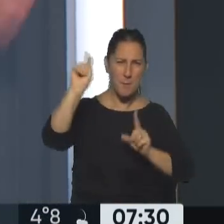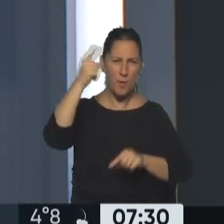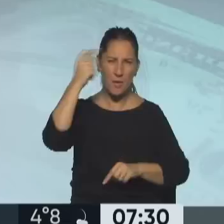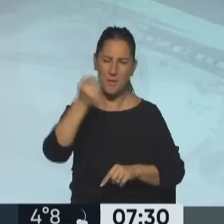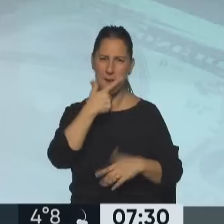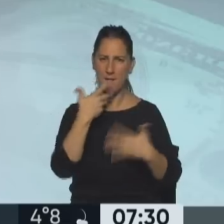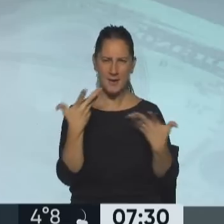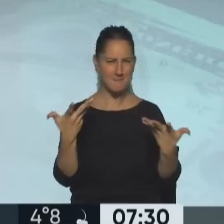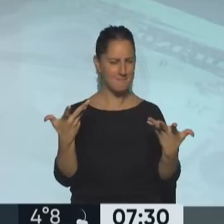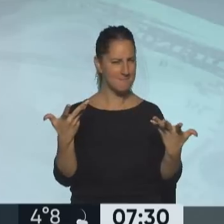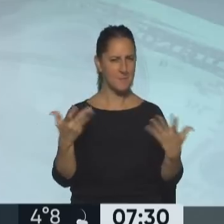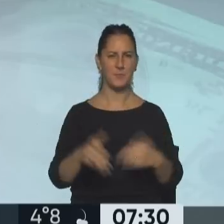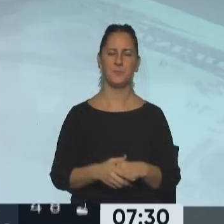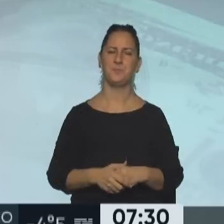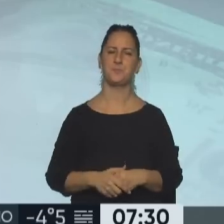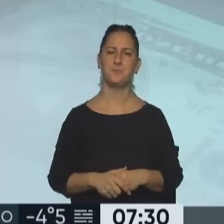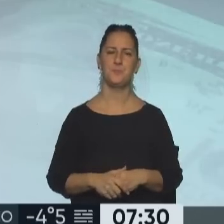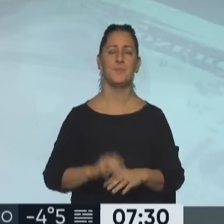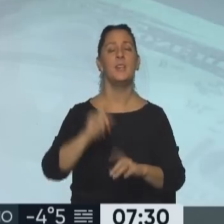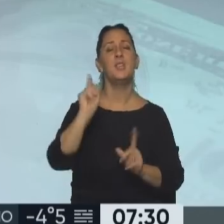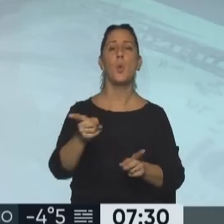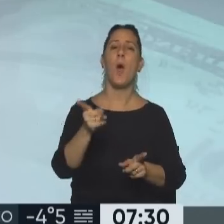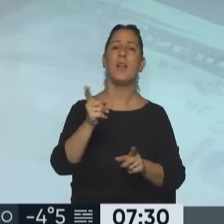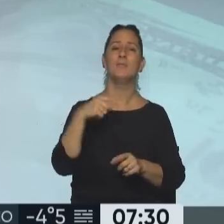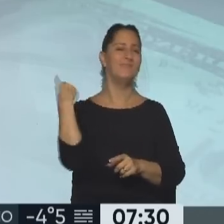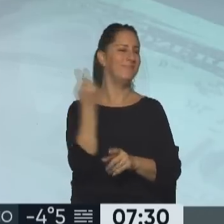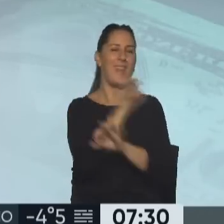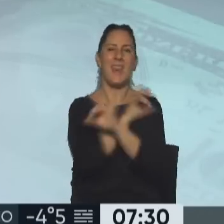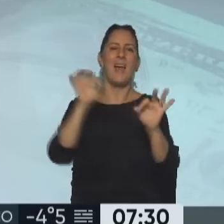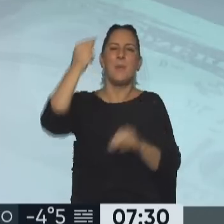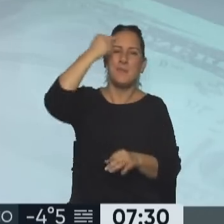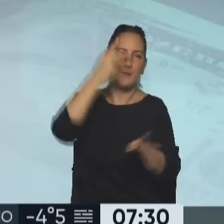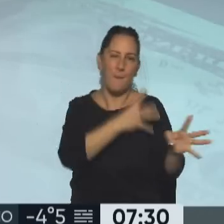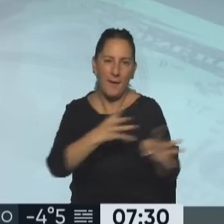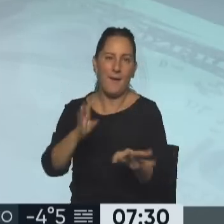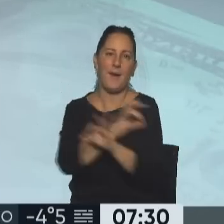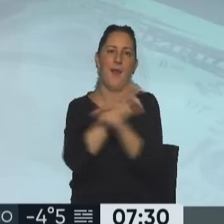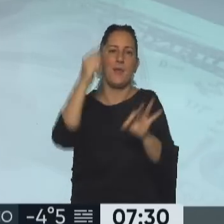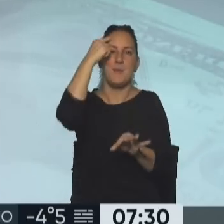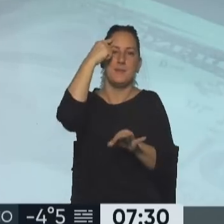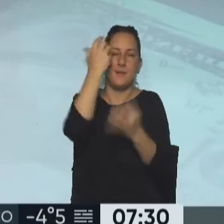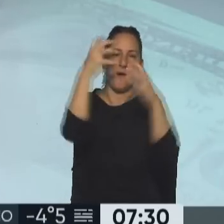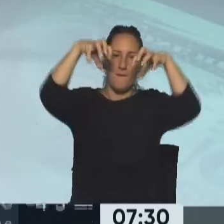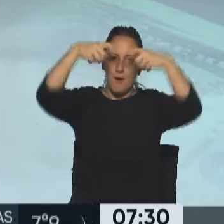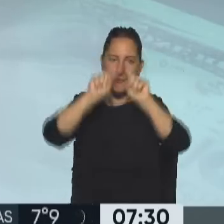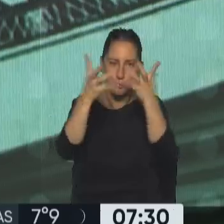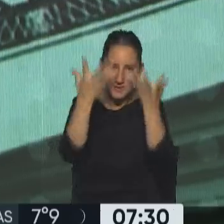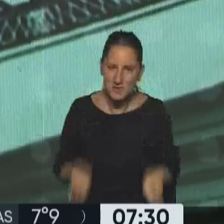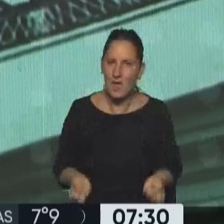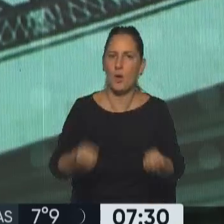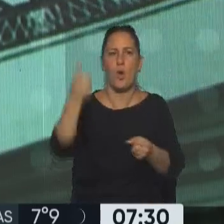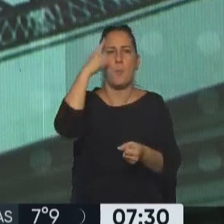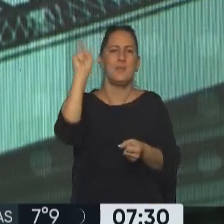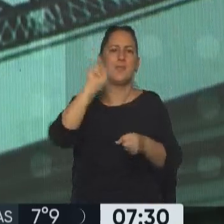administración Macri, nadie esperaba, digamos, ni la pandemia, ni Seguro la que no. sequía, ni la guerra. Seguro ¿no? que no. Pero acá pensá que hay una política de